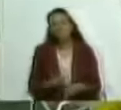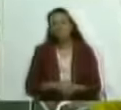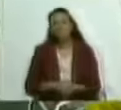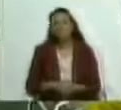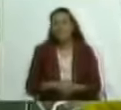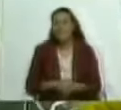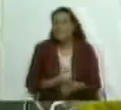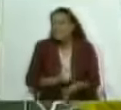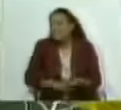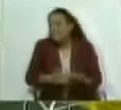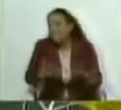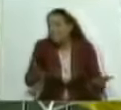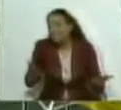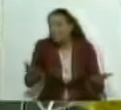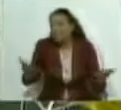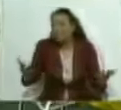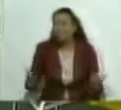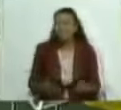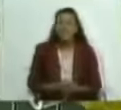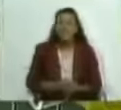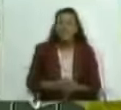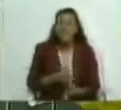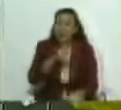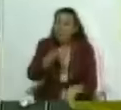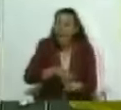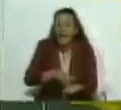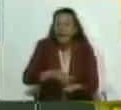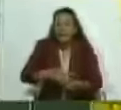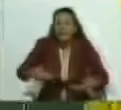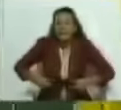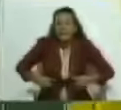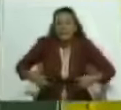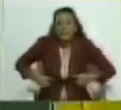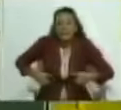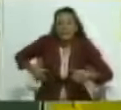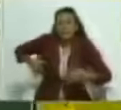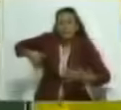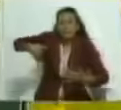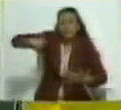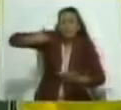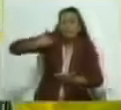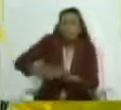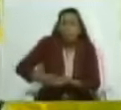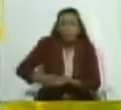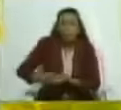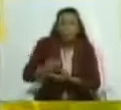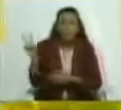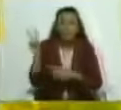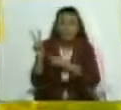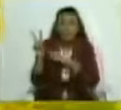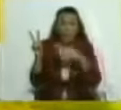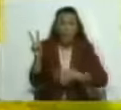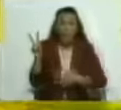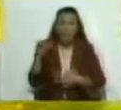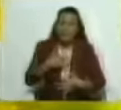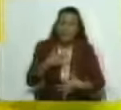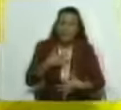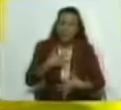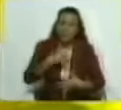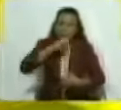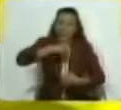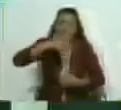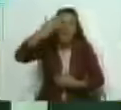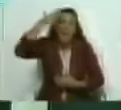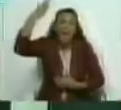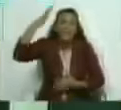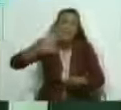de verdad que llegar aquí es hablar de la Venezuela que nosotros anhelamos y